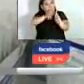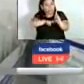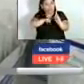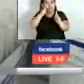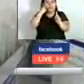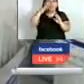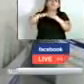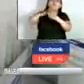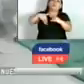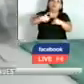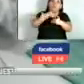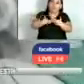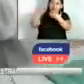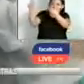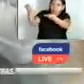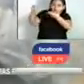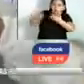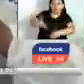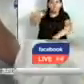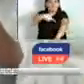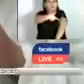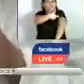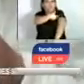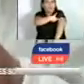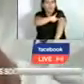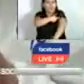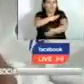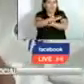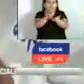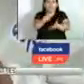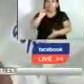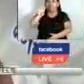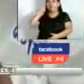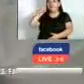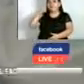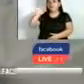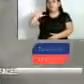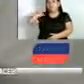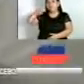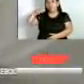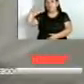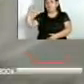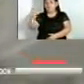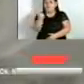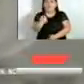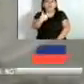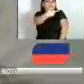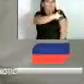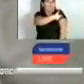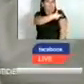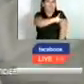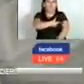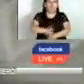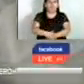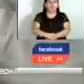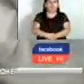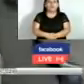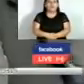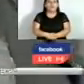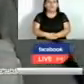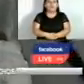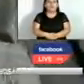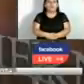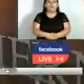Se espera que con la llegada de más dosis se pueda inmunizar a 4.5 millones de salvadoreños.